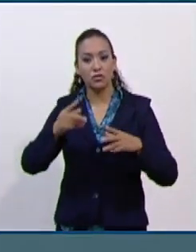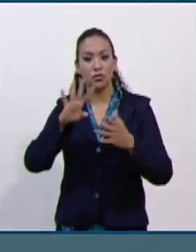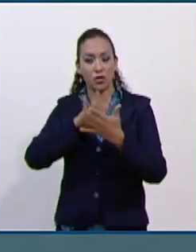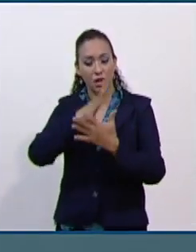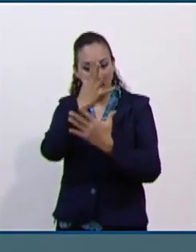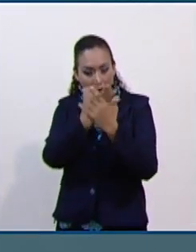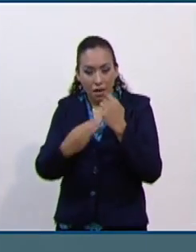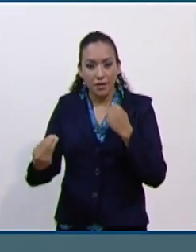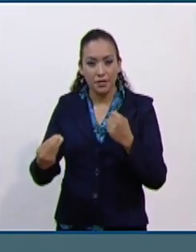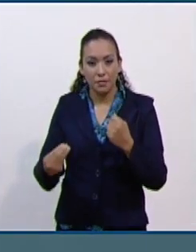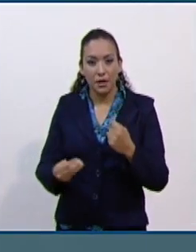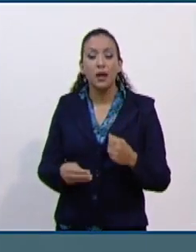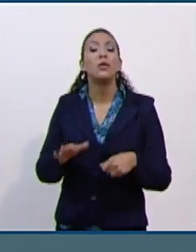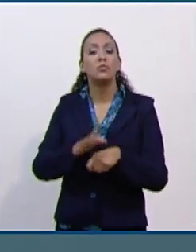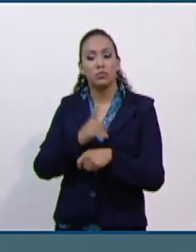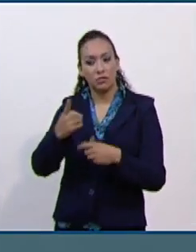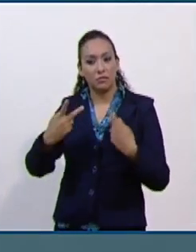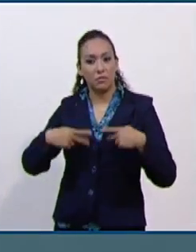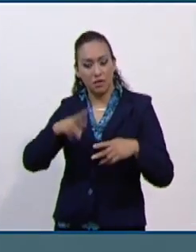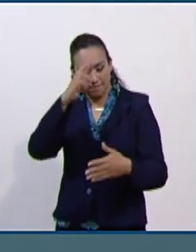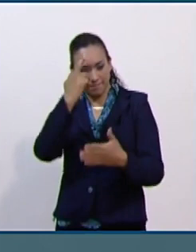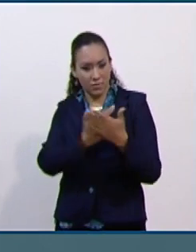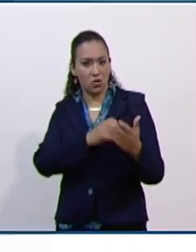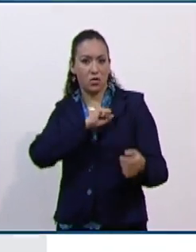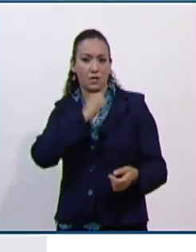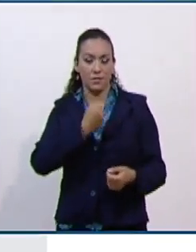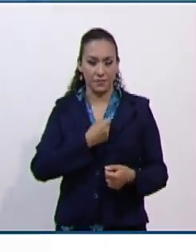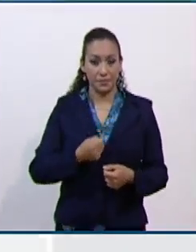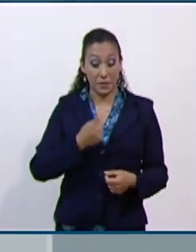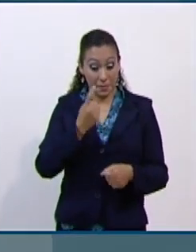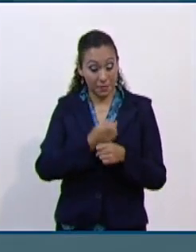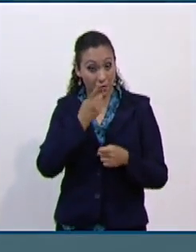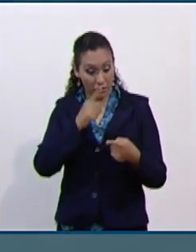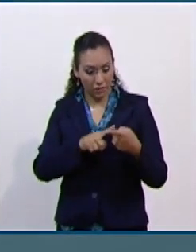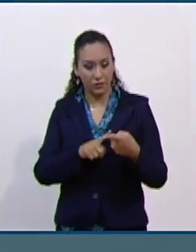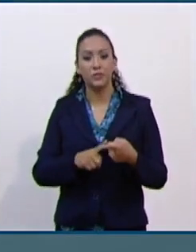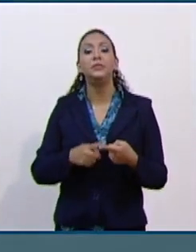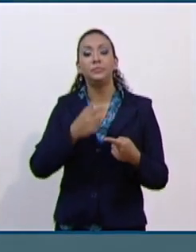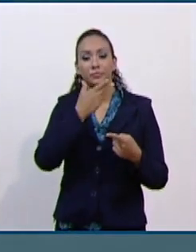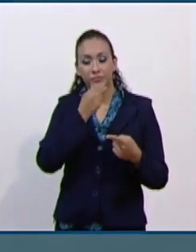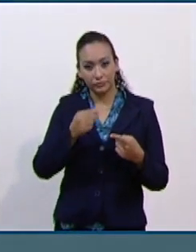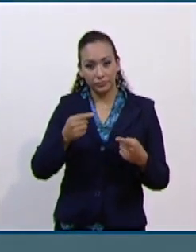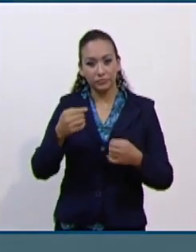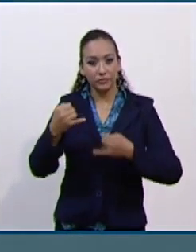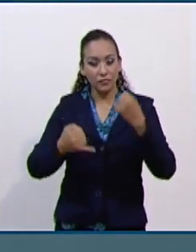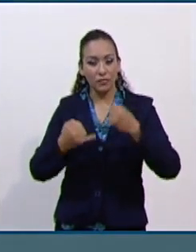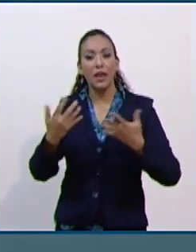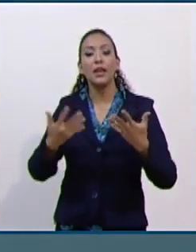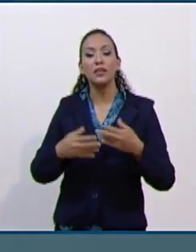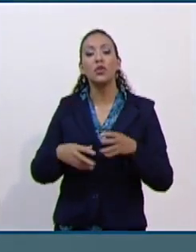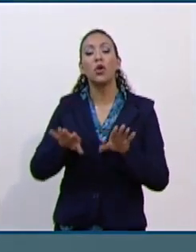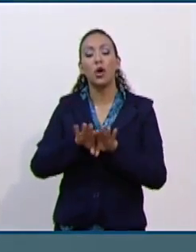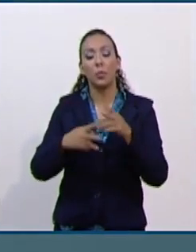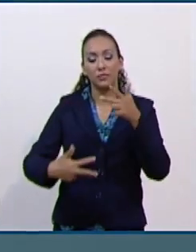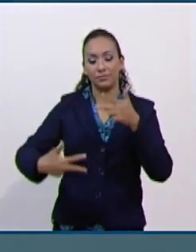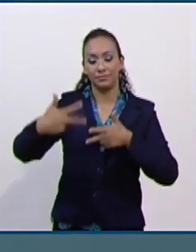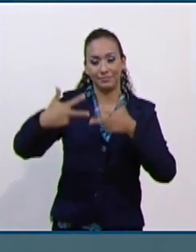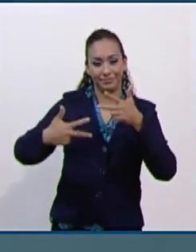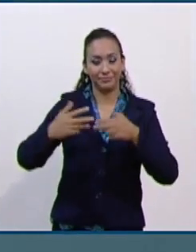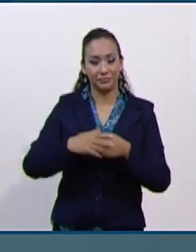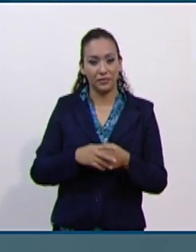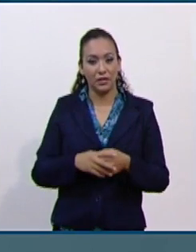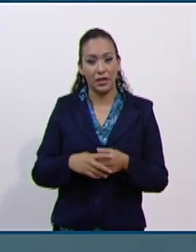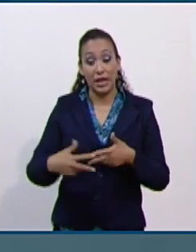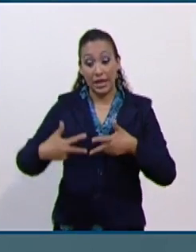delitos contra la salud. En primer término, señaló que el juzgador llevó a cabo la audiencia por videoconferencia, por lo que no estuvo presente en